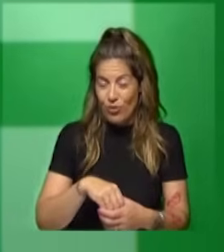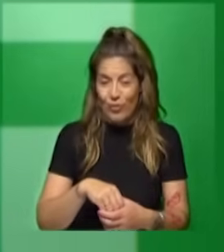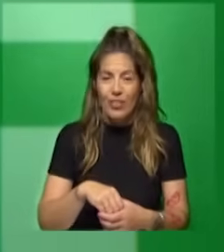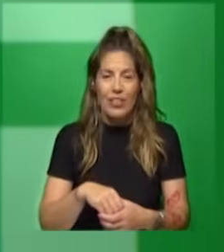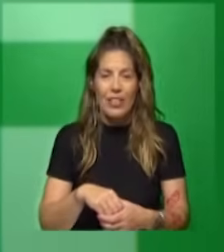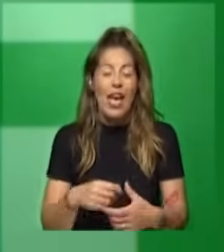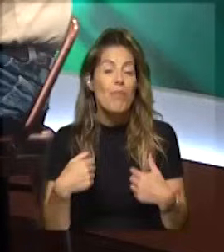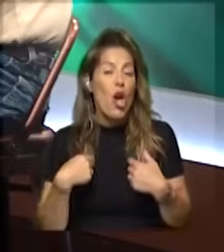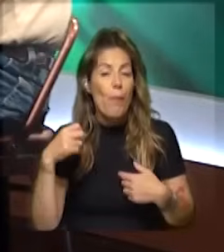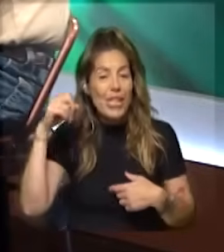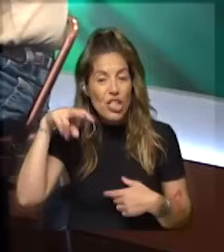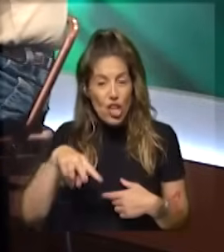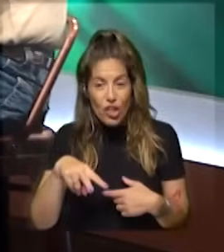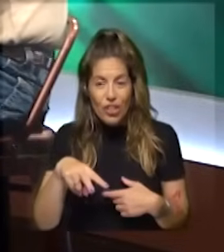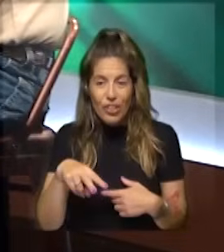En mi opinión,